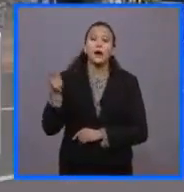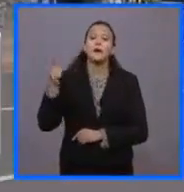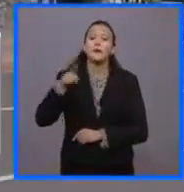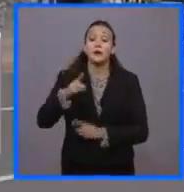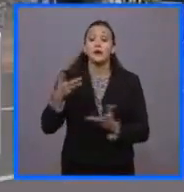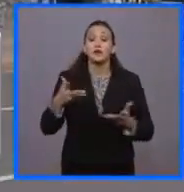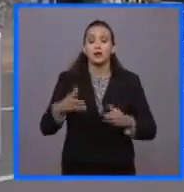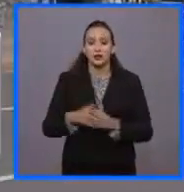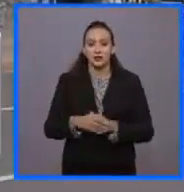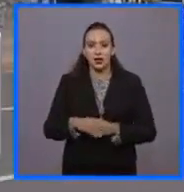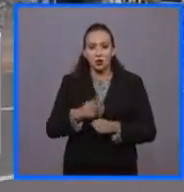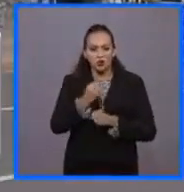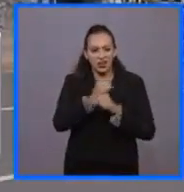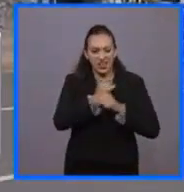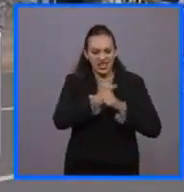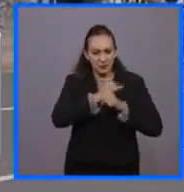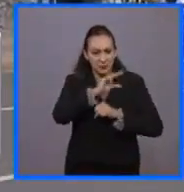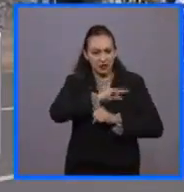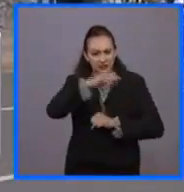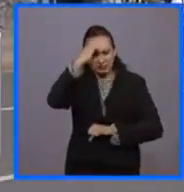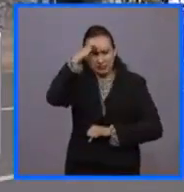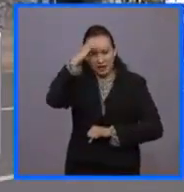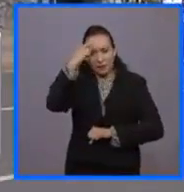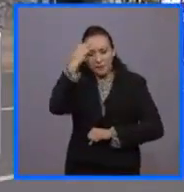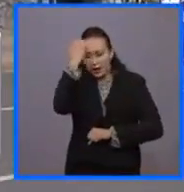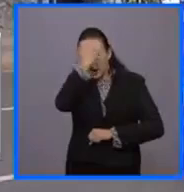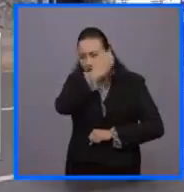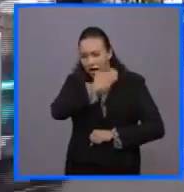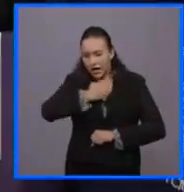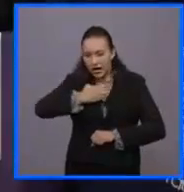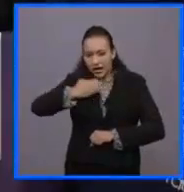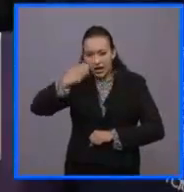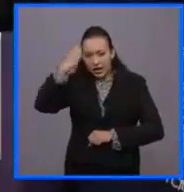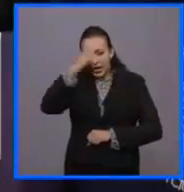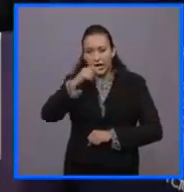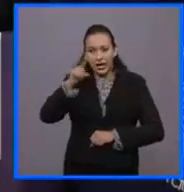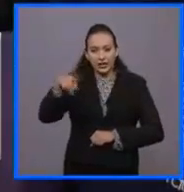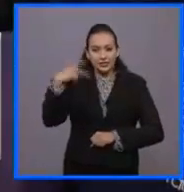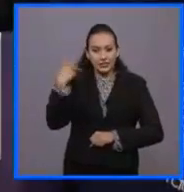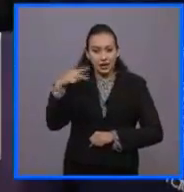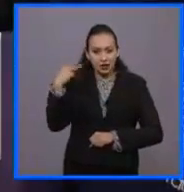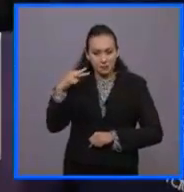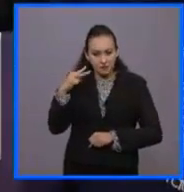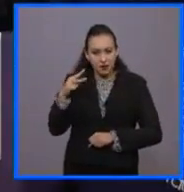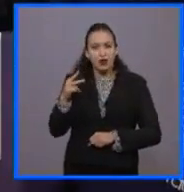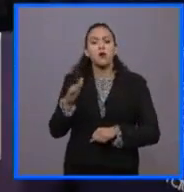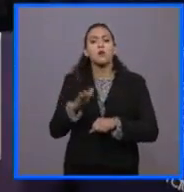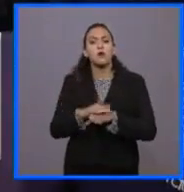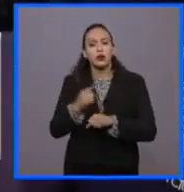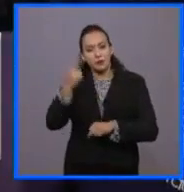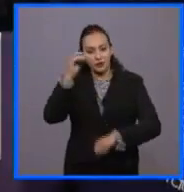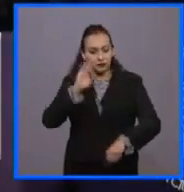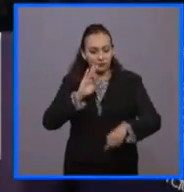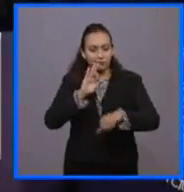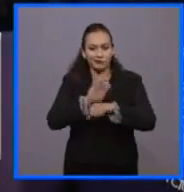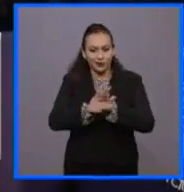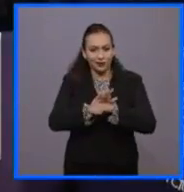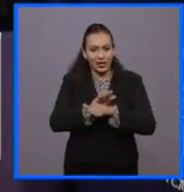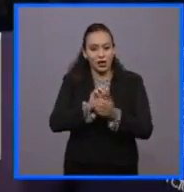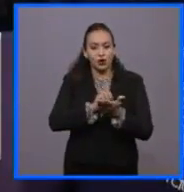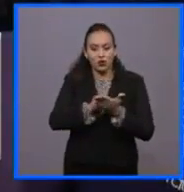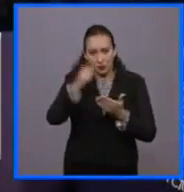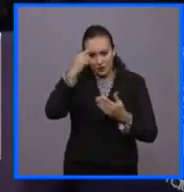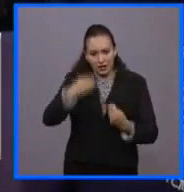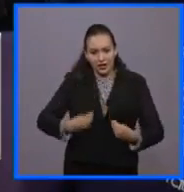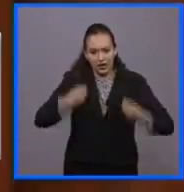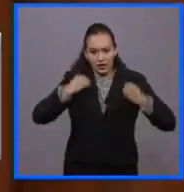realización de un peritaje especializado para evaluar los riesgos del fracking en Veracruz con base en la protección del derecho a un medio ambiente